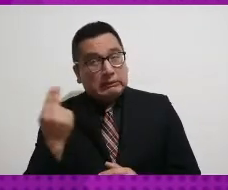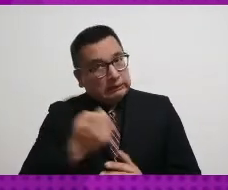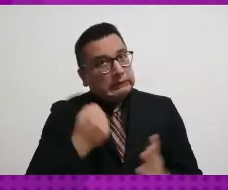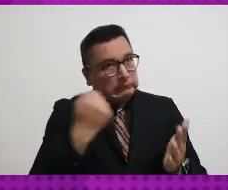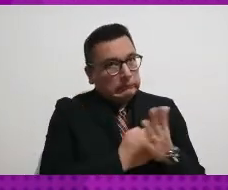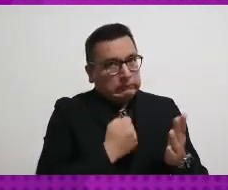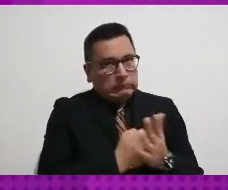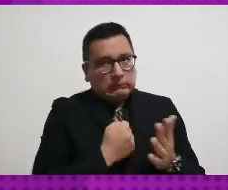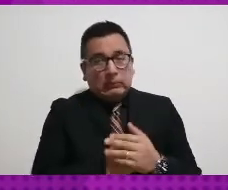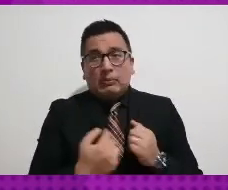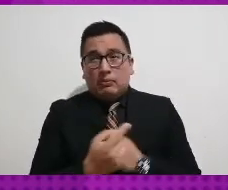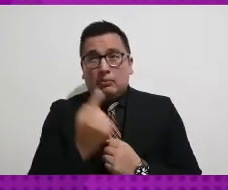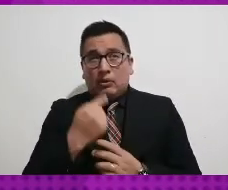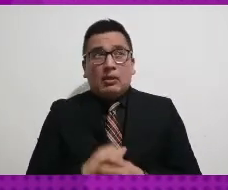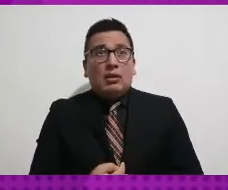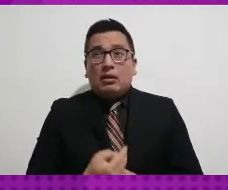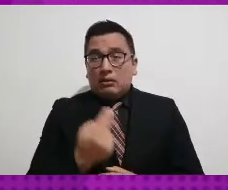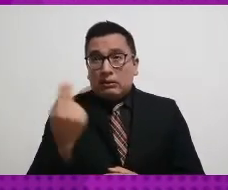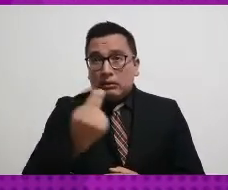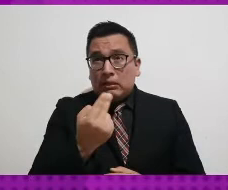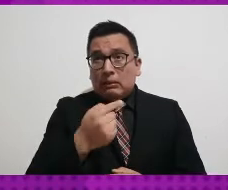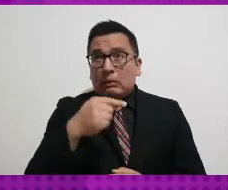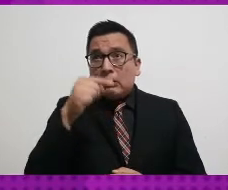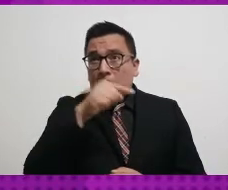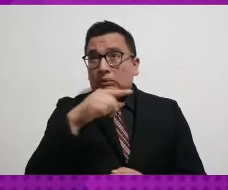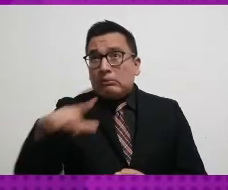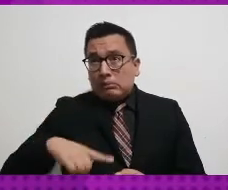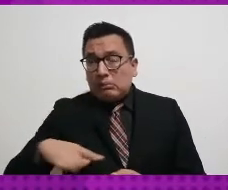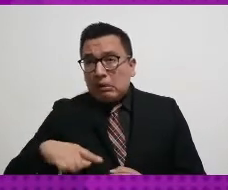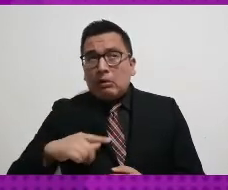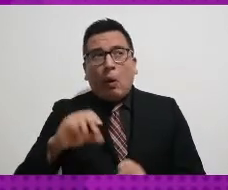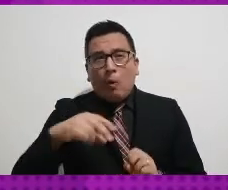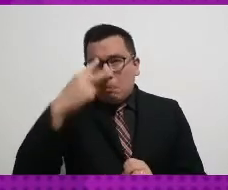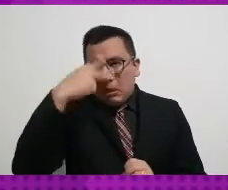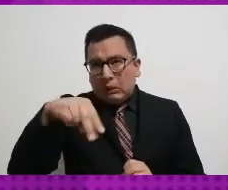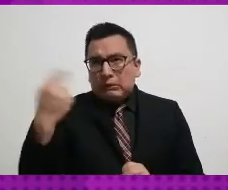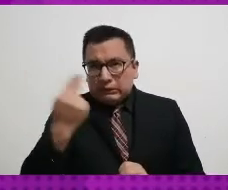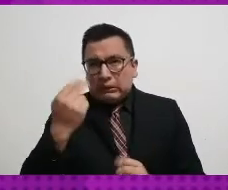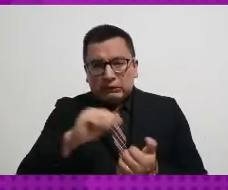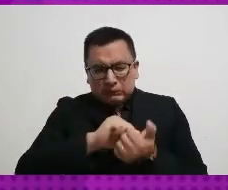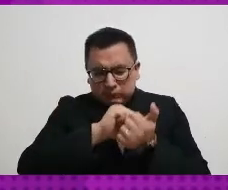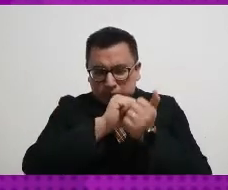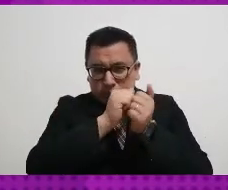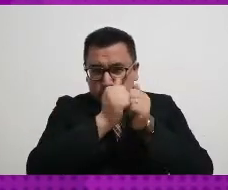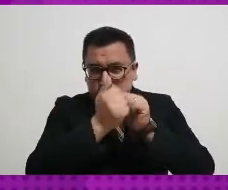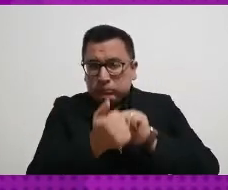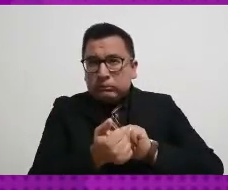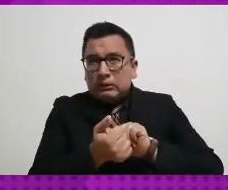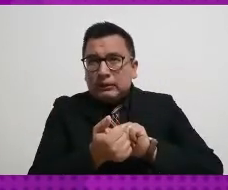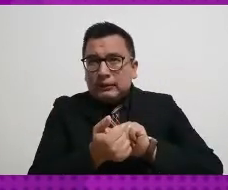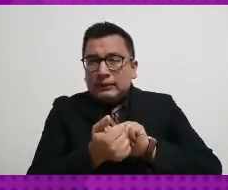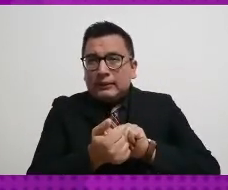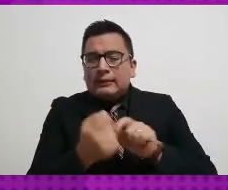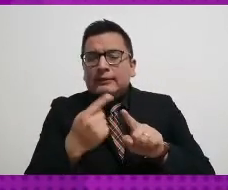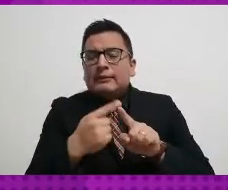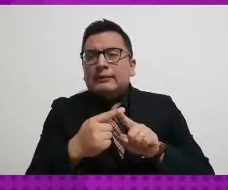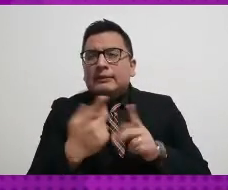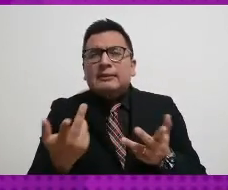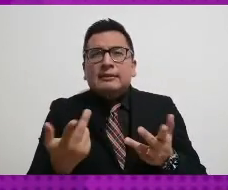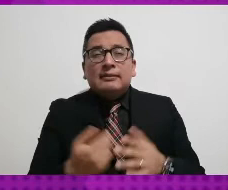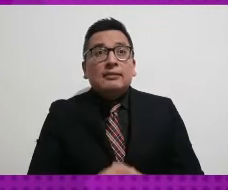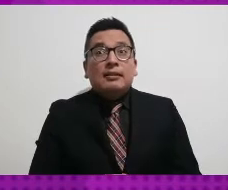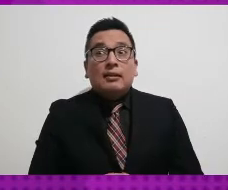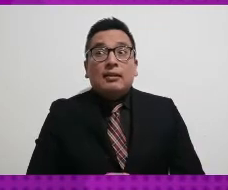porque los grandes cambios de transformación que se hacen en el país no se refieren a personas o si se